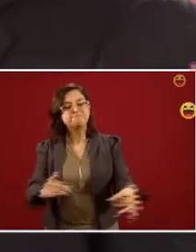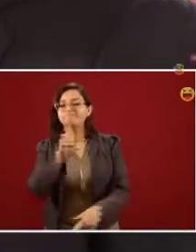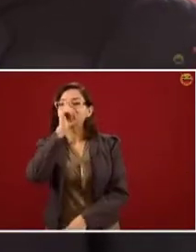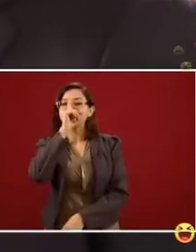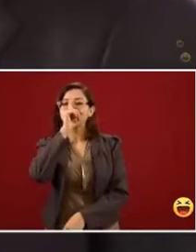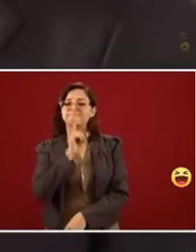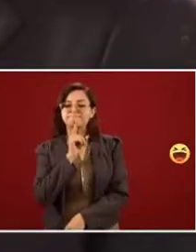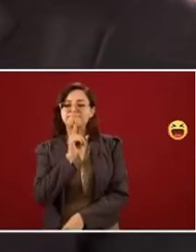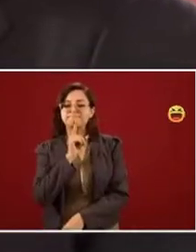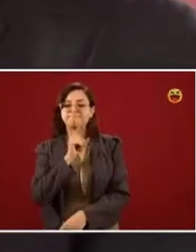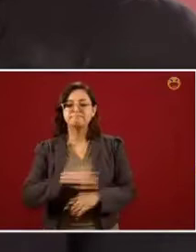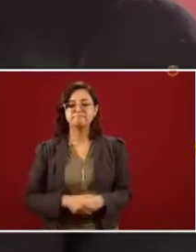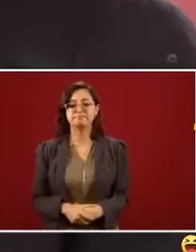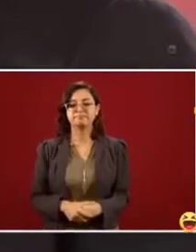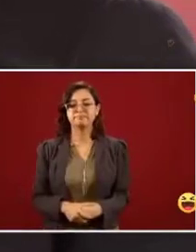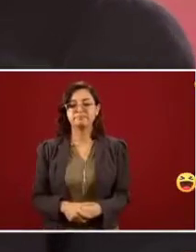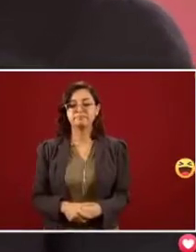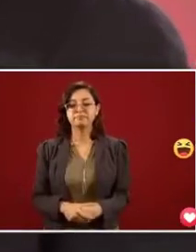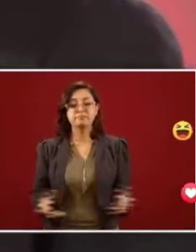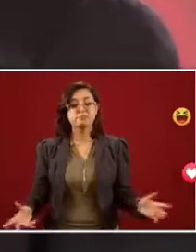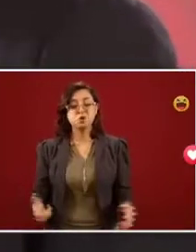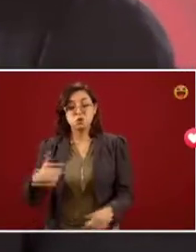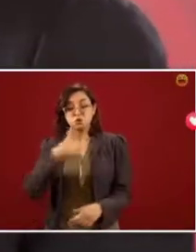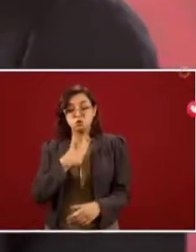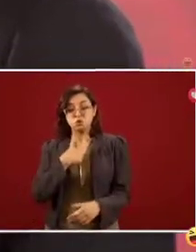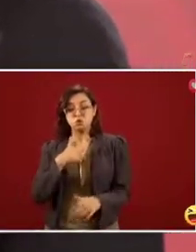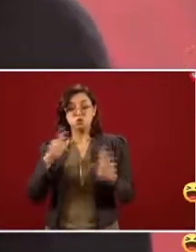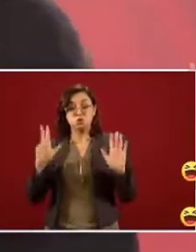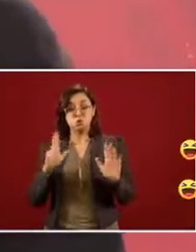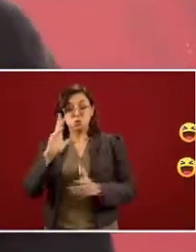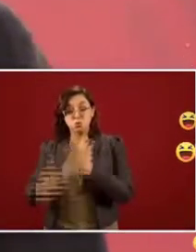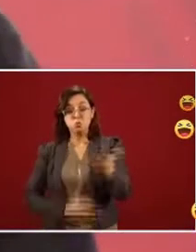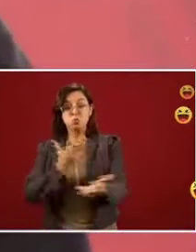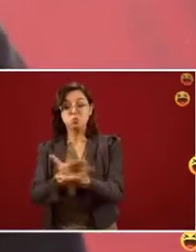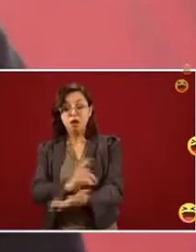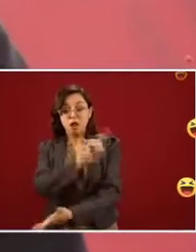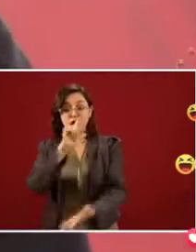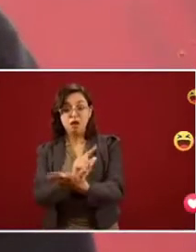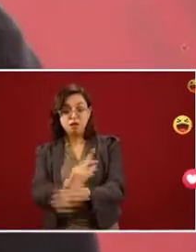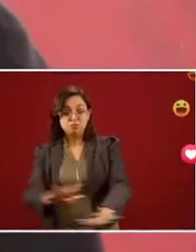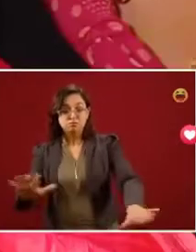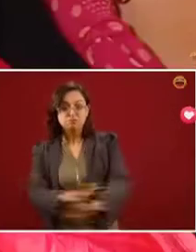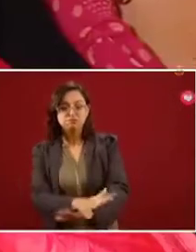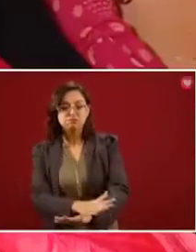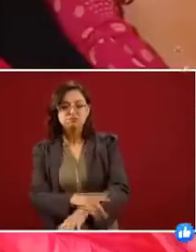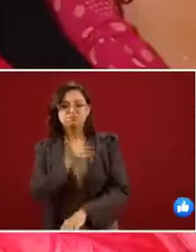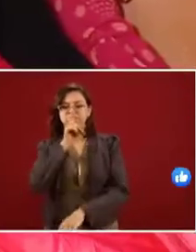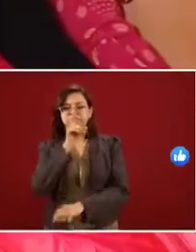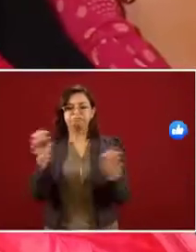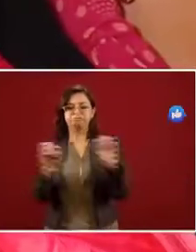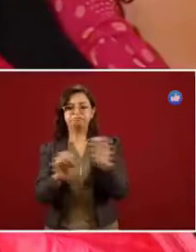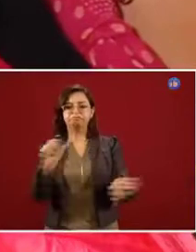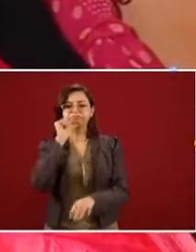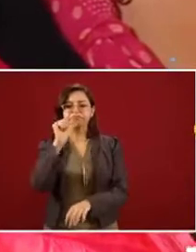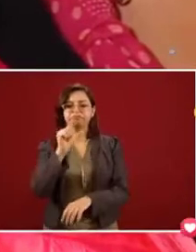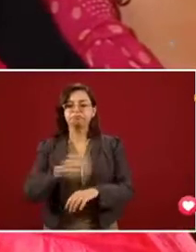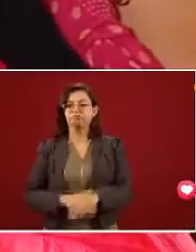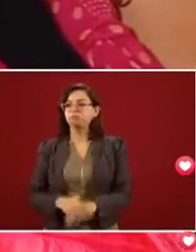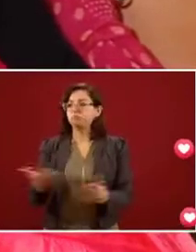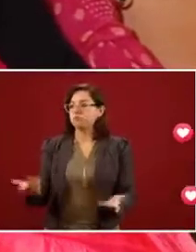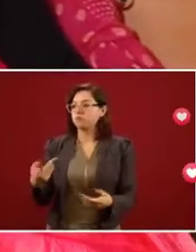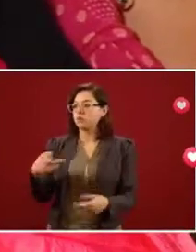y no tengo nada que ver con la supuesta reforma el fiscal general de la república